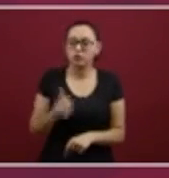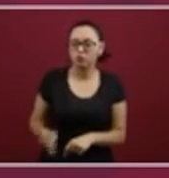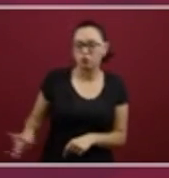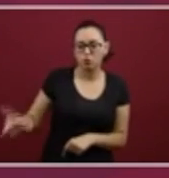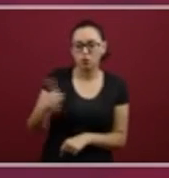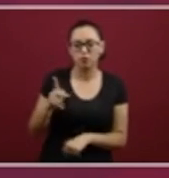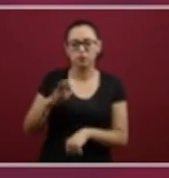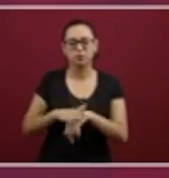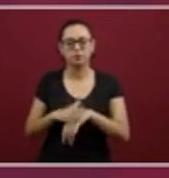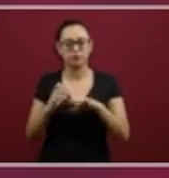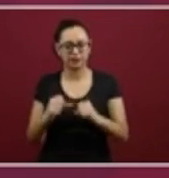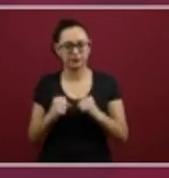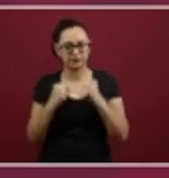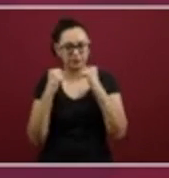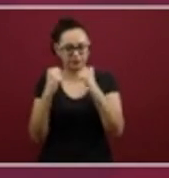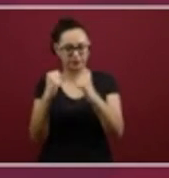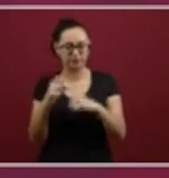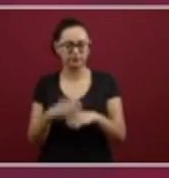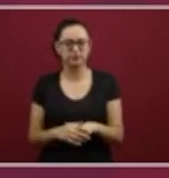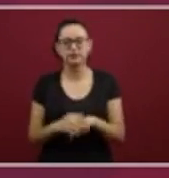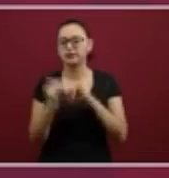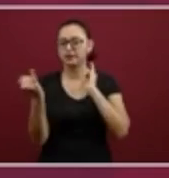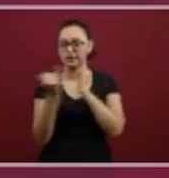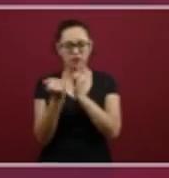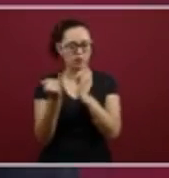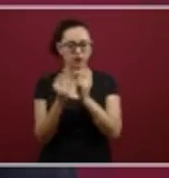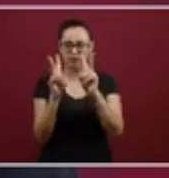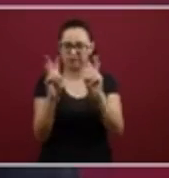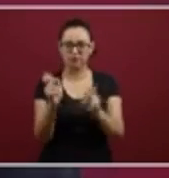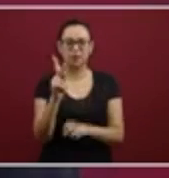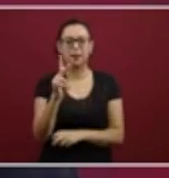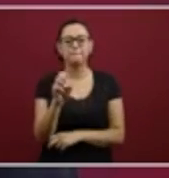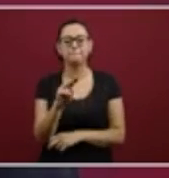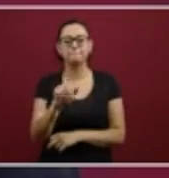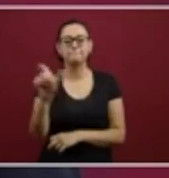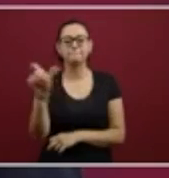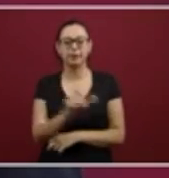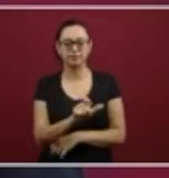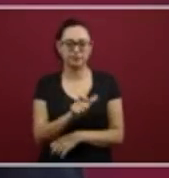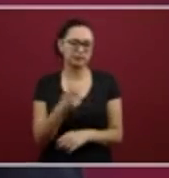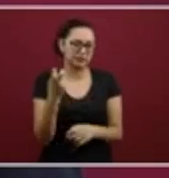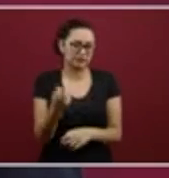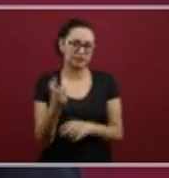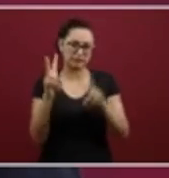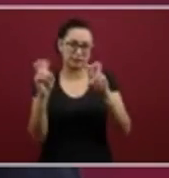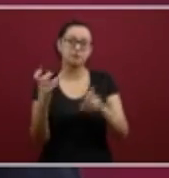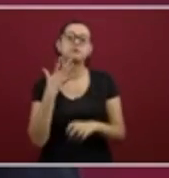fortalezca. Y lo mismo en el caso de Pemex, por eso lo del combate al huachicol,